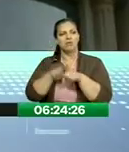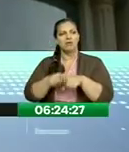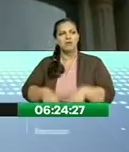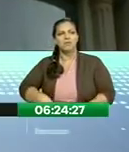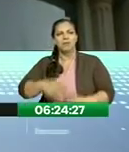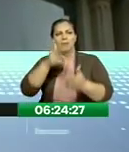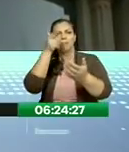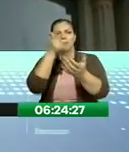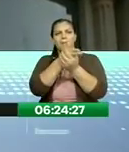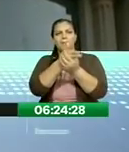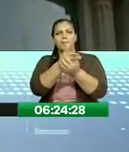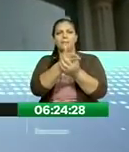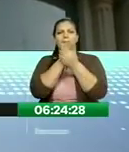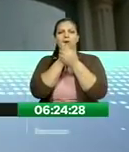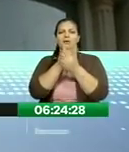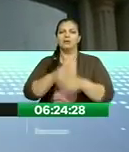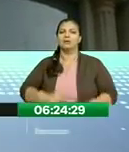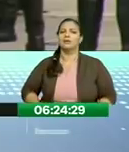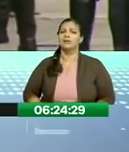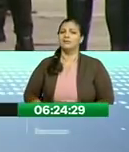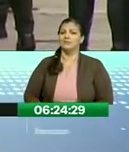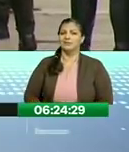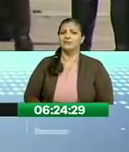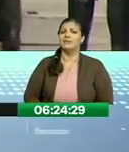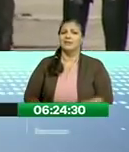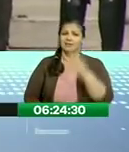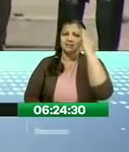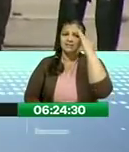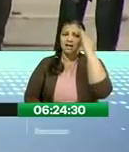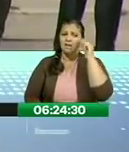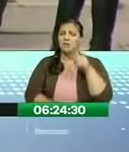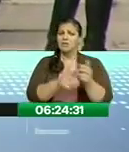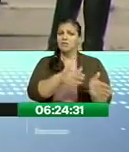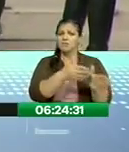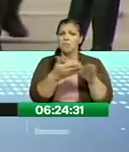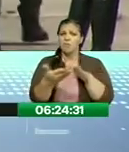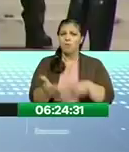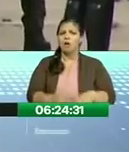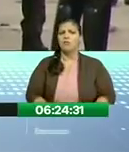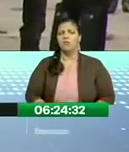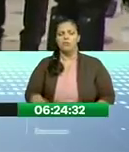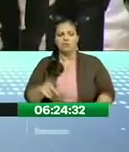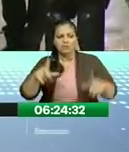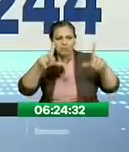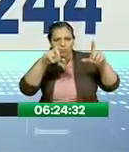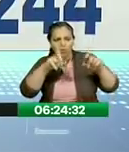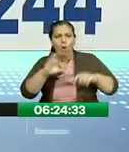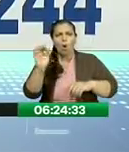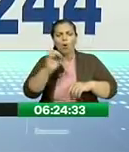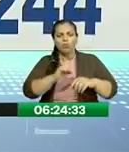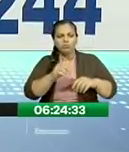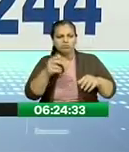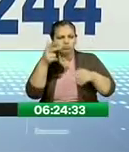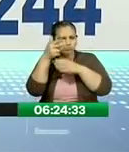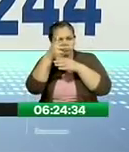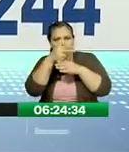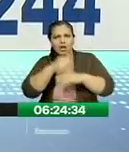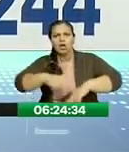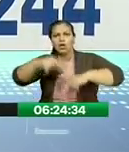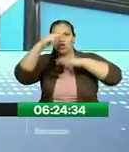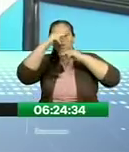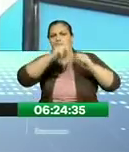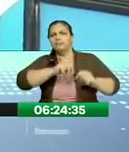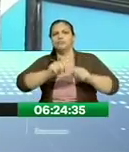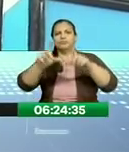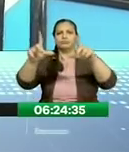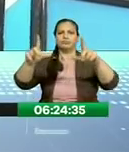en las primeras planas de los diarios, iba a salir en las primeras noticias estelares de la televisión. Hay algunos que andan buscando